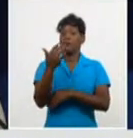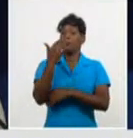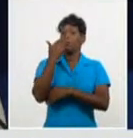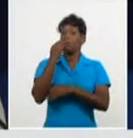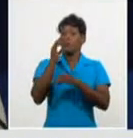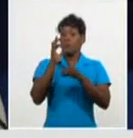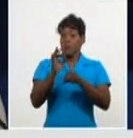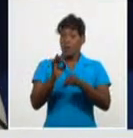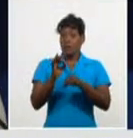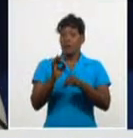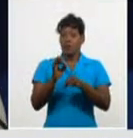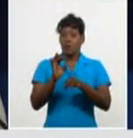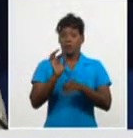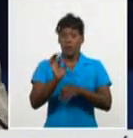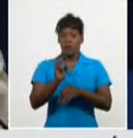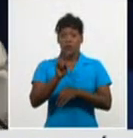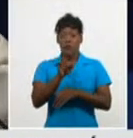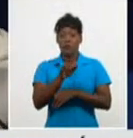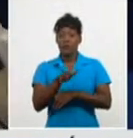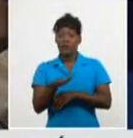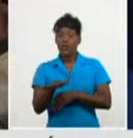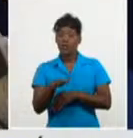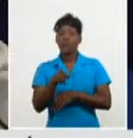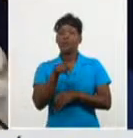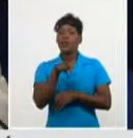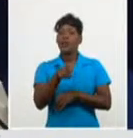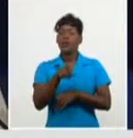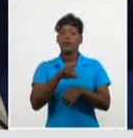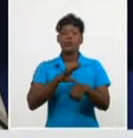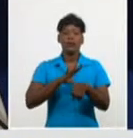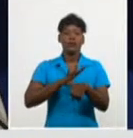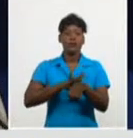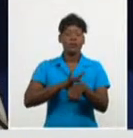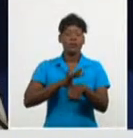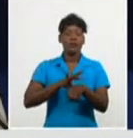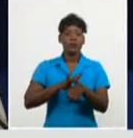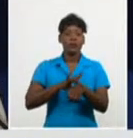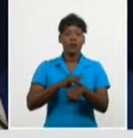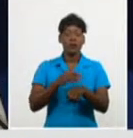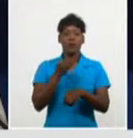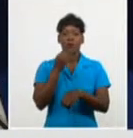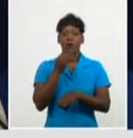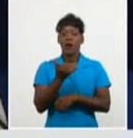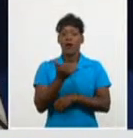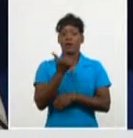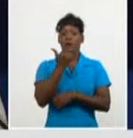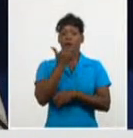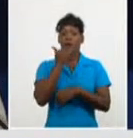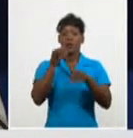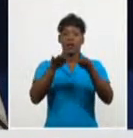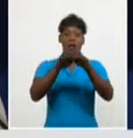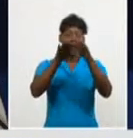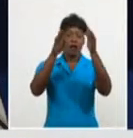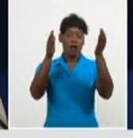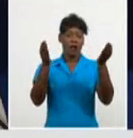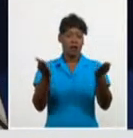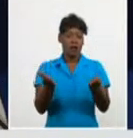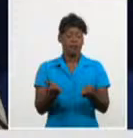influenza, que es una enfermedad que afecta a la humanidad